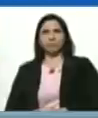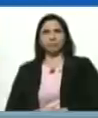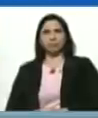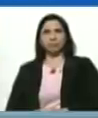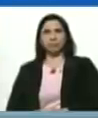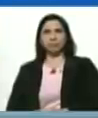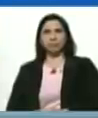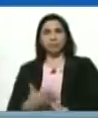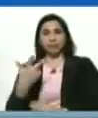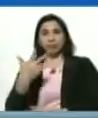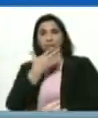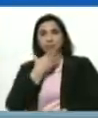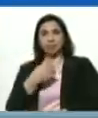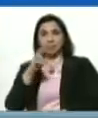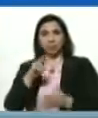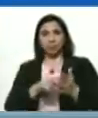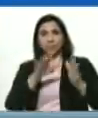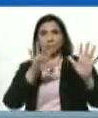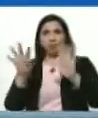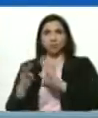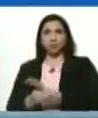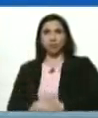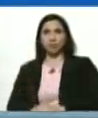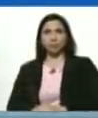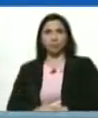3 de diciembre de 2019